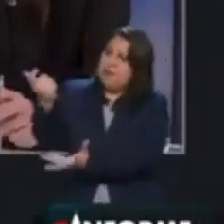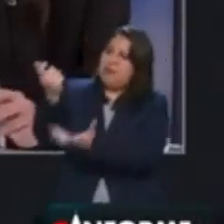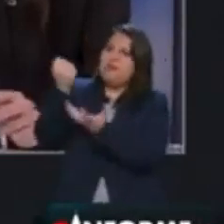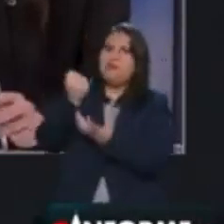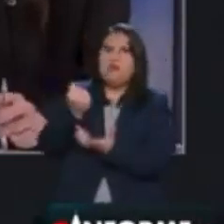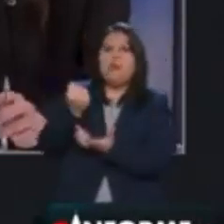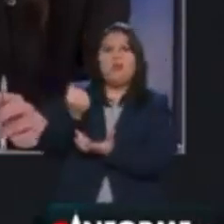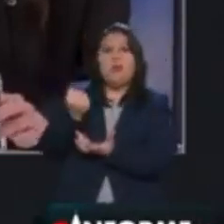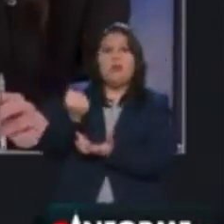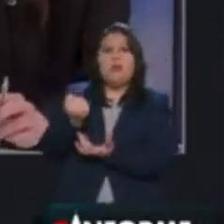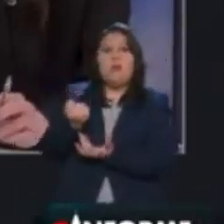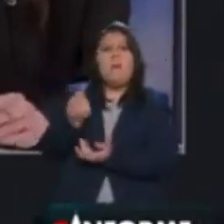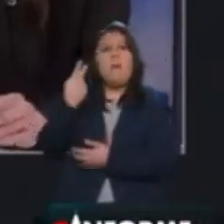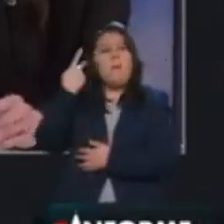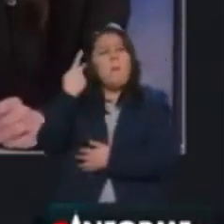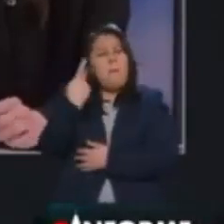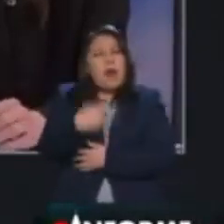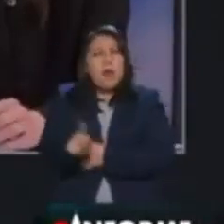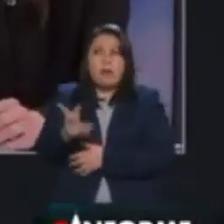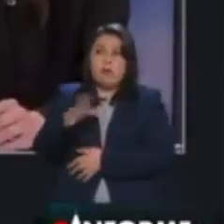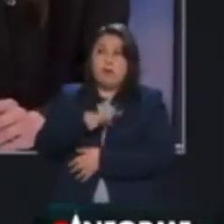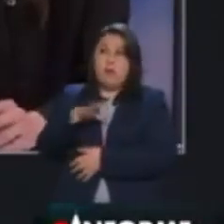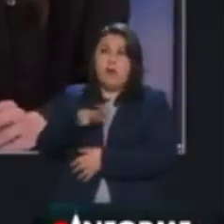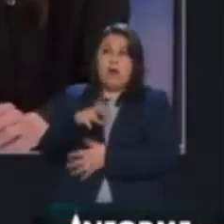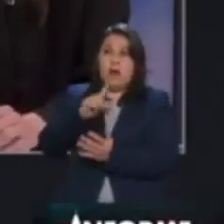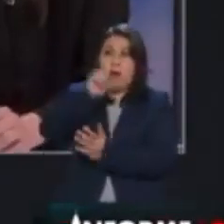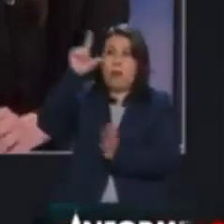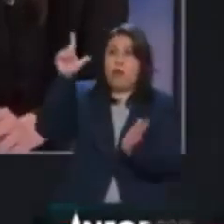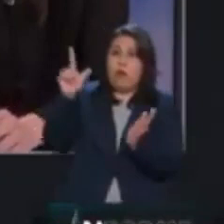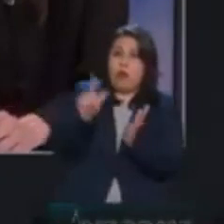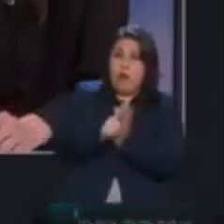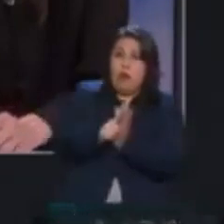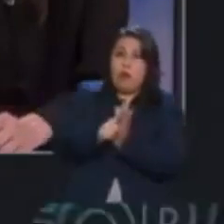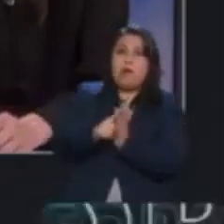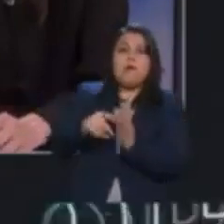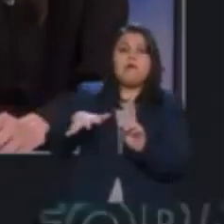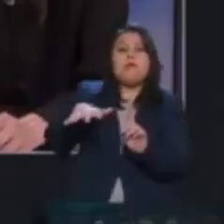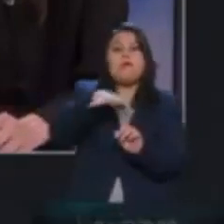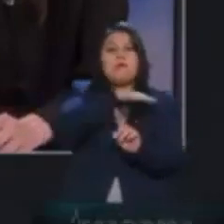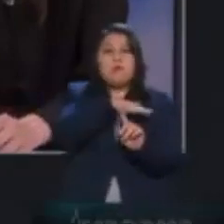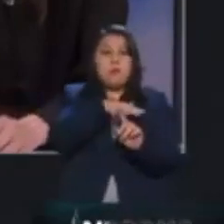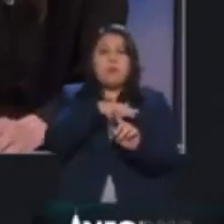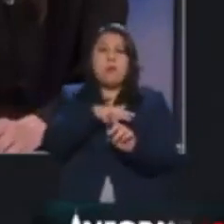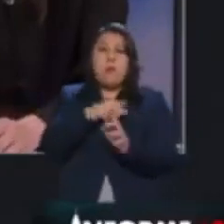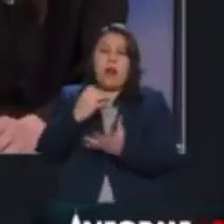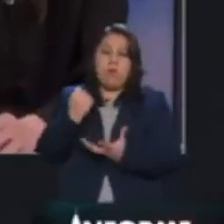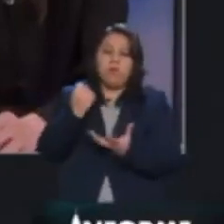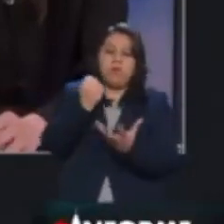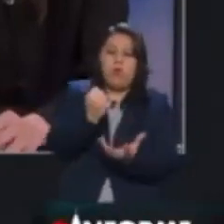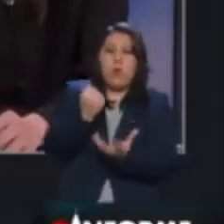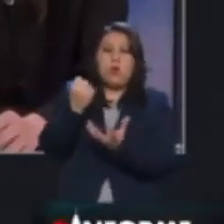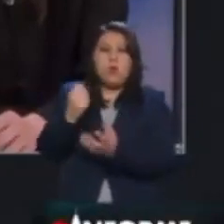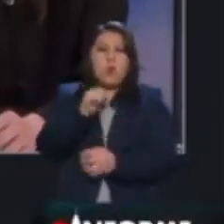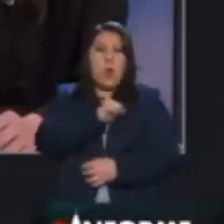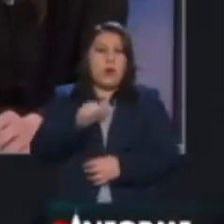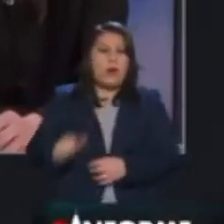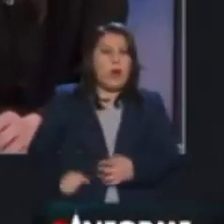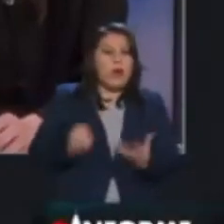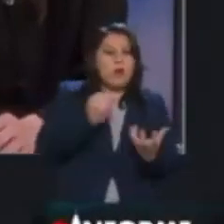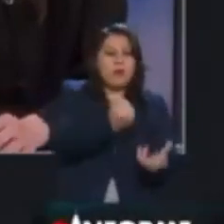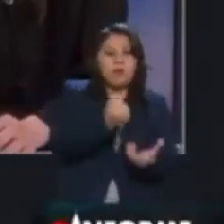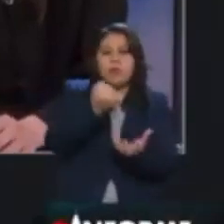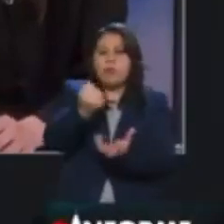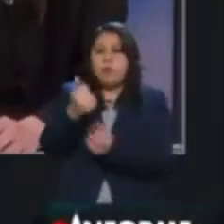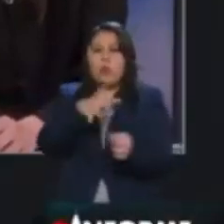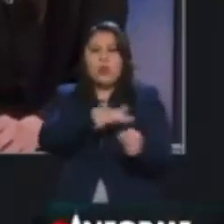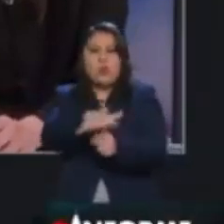dinero. Hay un presupuesto que fue aprobado por el Congreso local. ¿Cómo ves tú el manejo de este dinero y cómo ves tú la